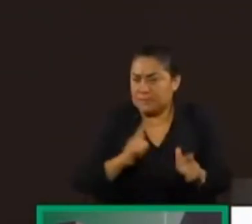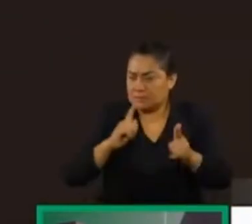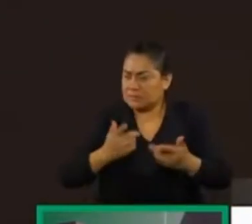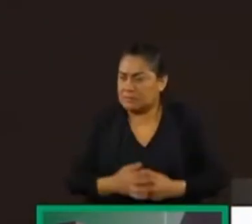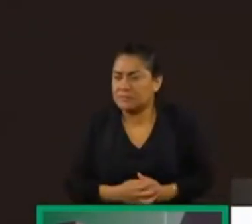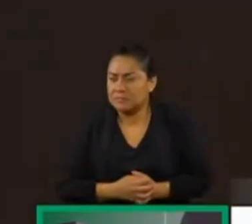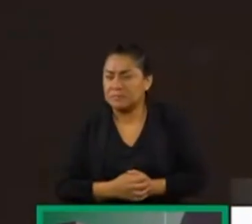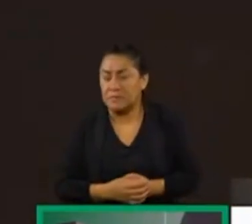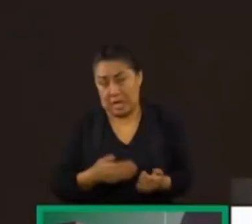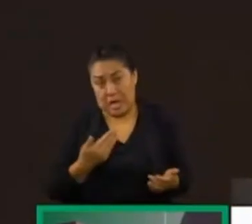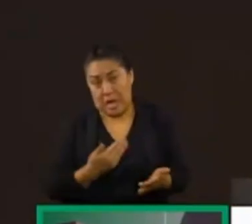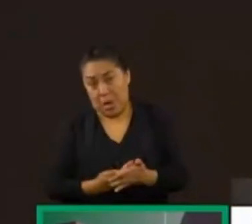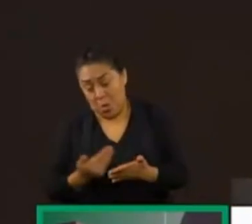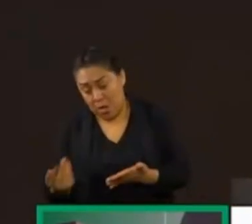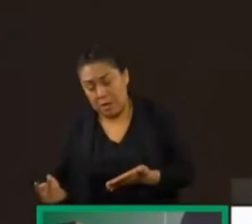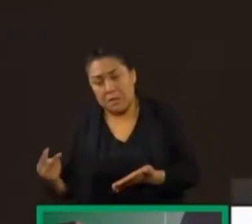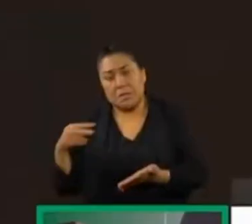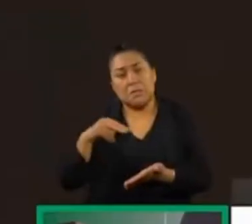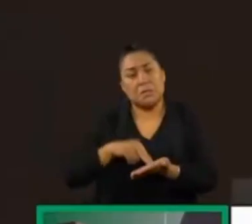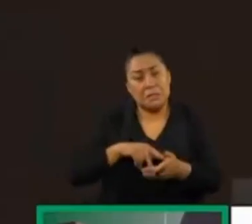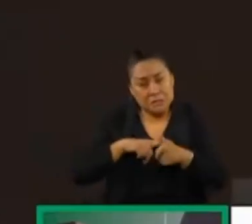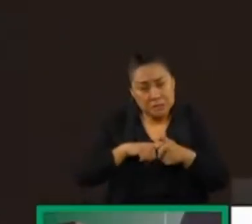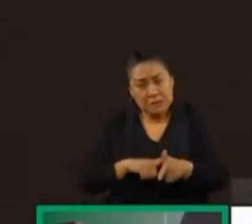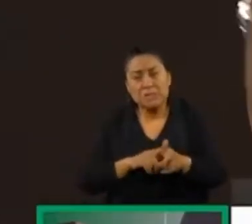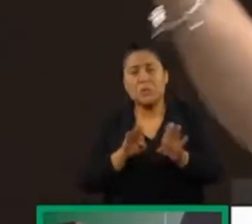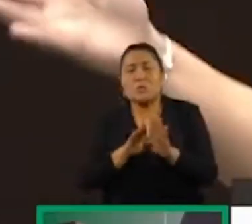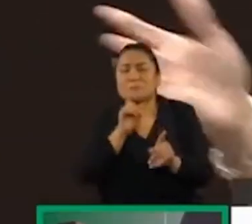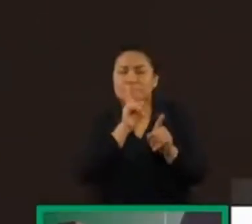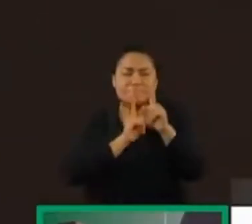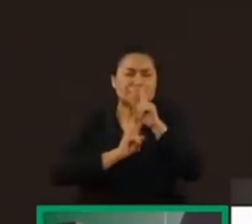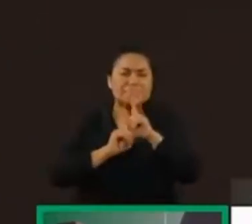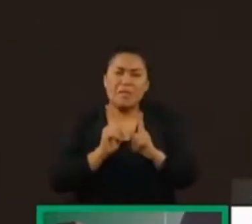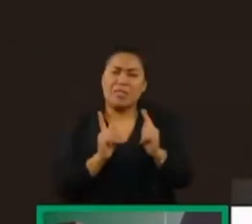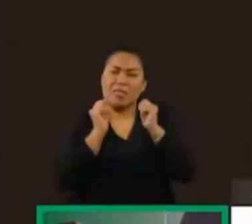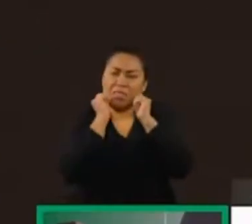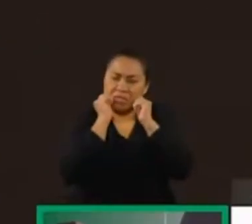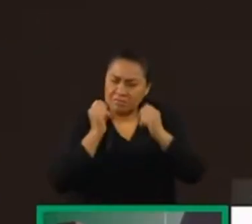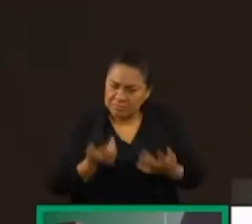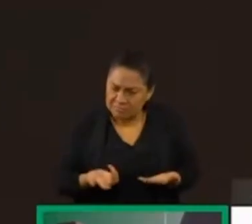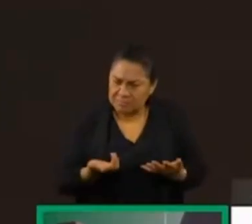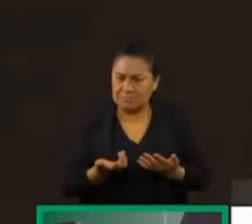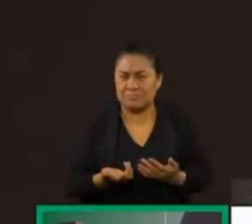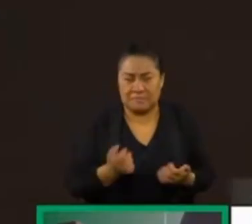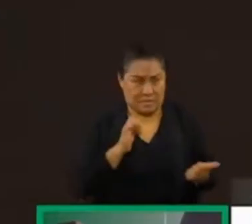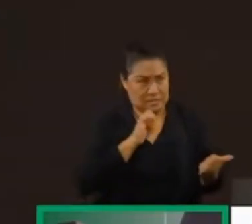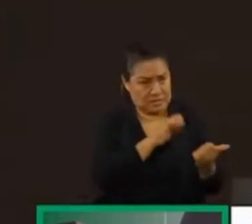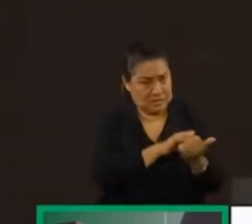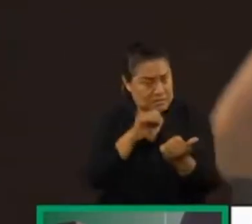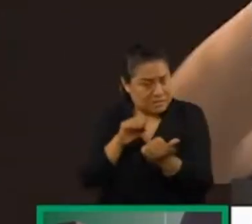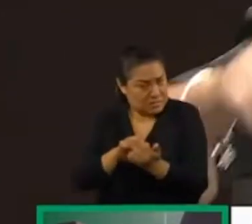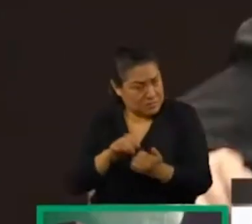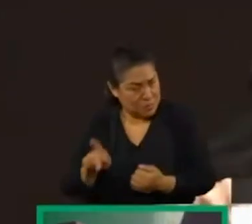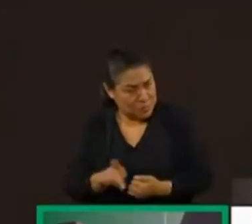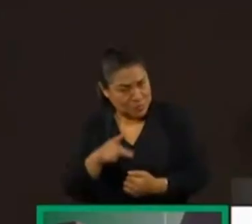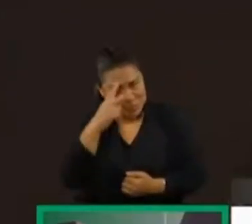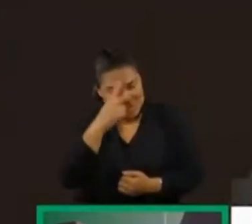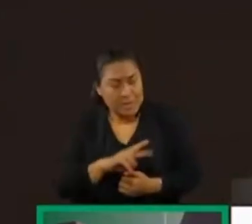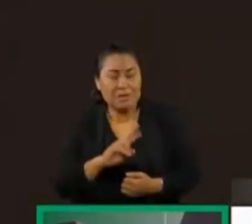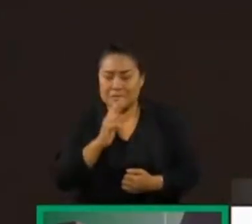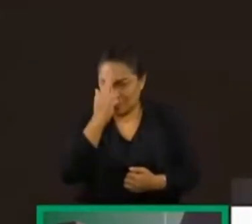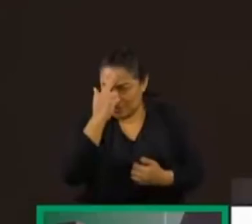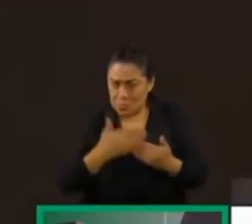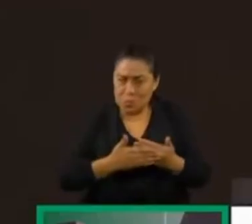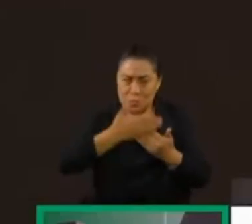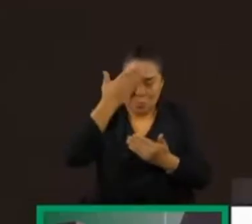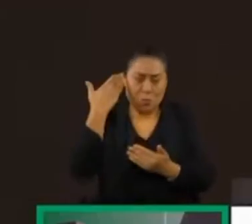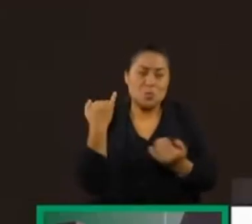vez aquí a mentirnos descaradamente, a tratar de mentirle a los mexicanos como lo hicieron en el